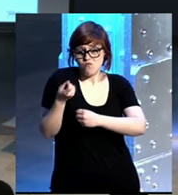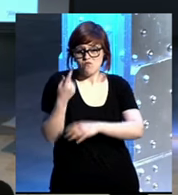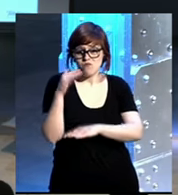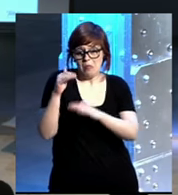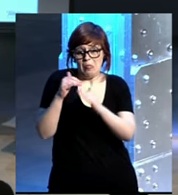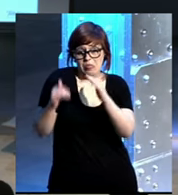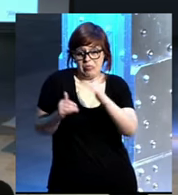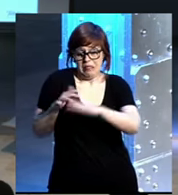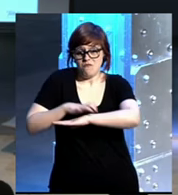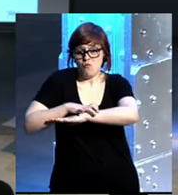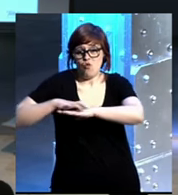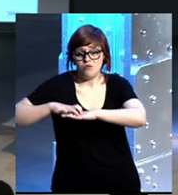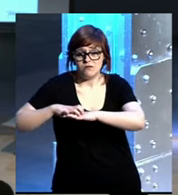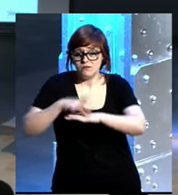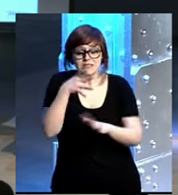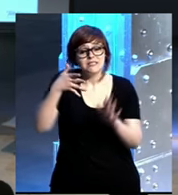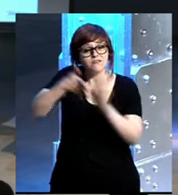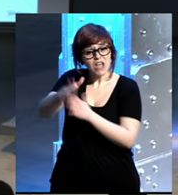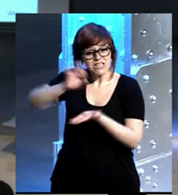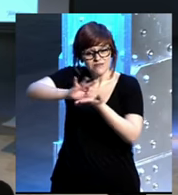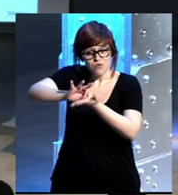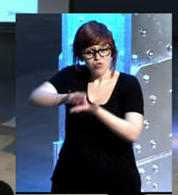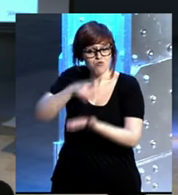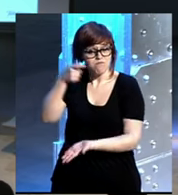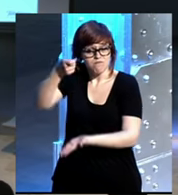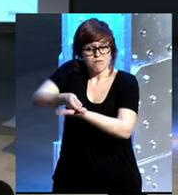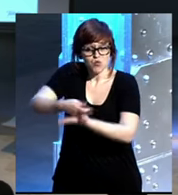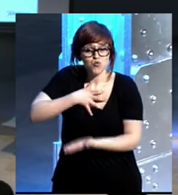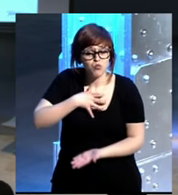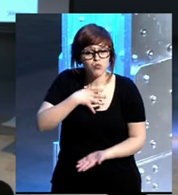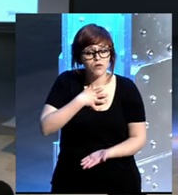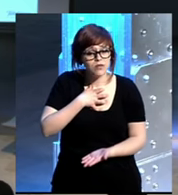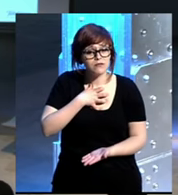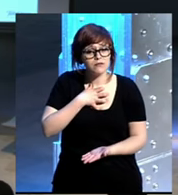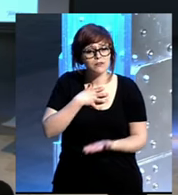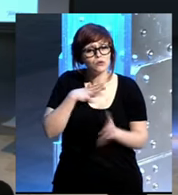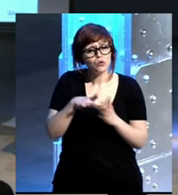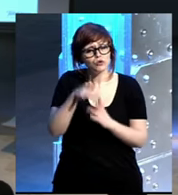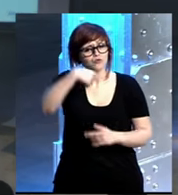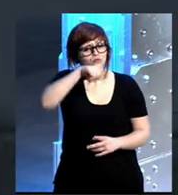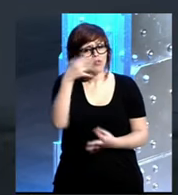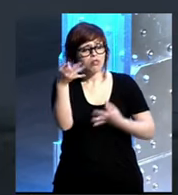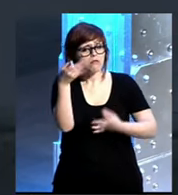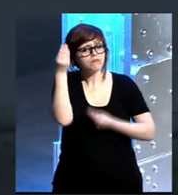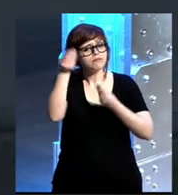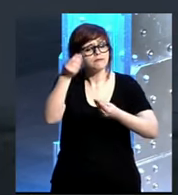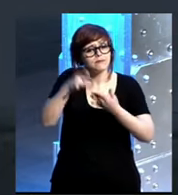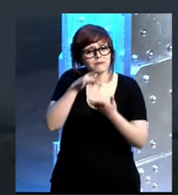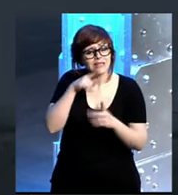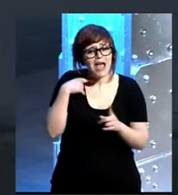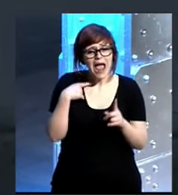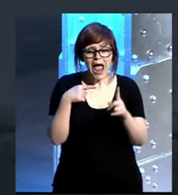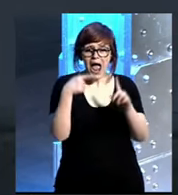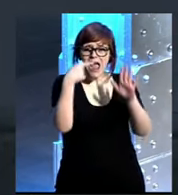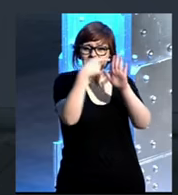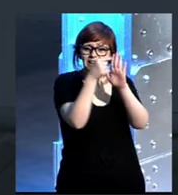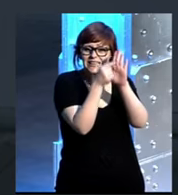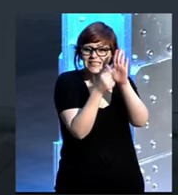mis servicios. Lo que ocurre es que quizá tengamos que pensar en nuevos criterios de valoración. Por